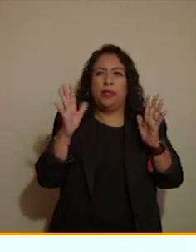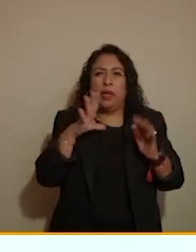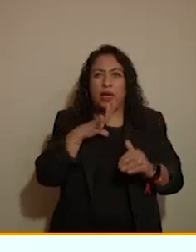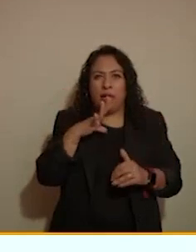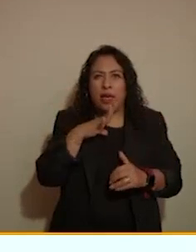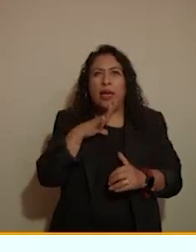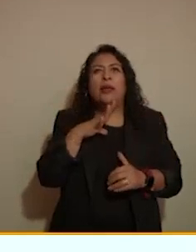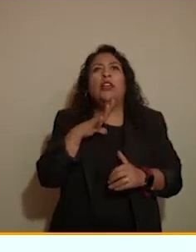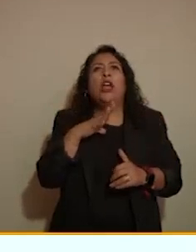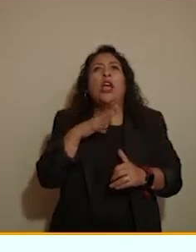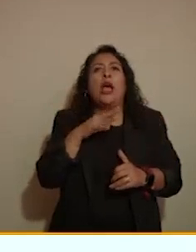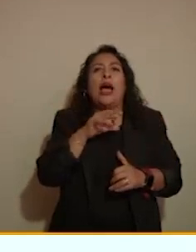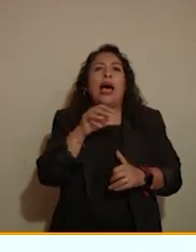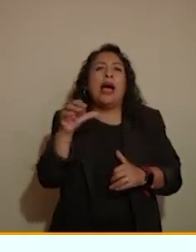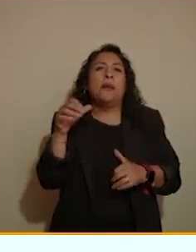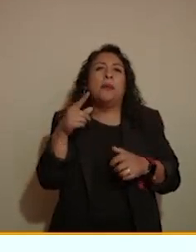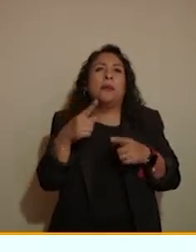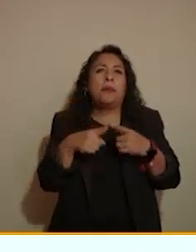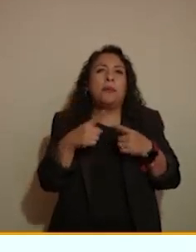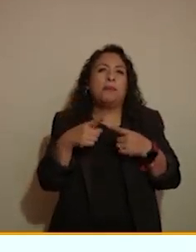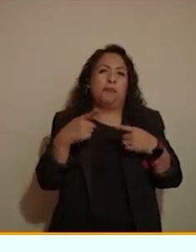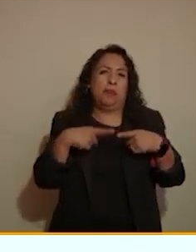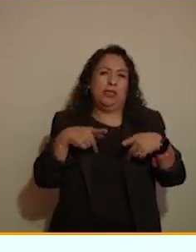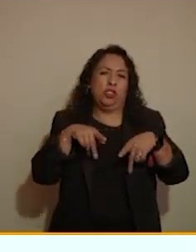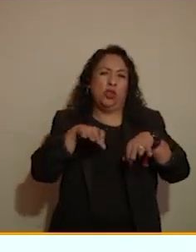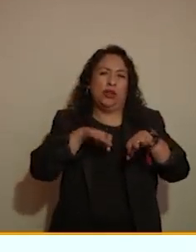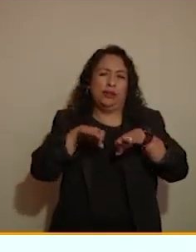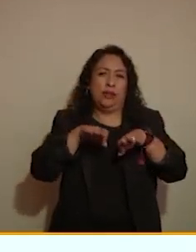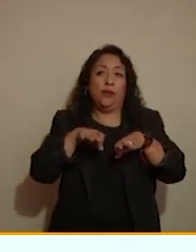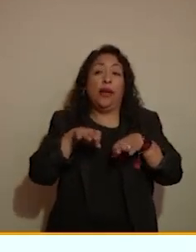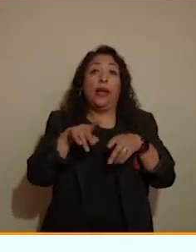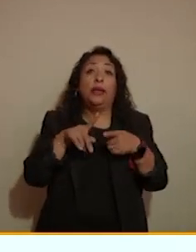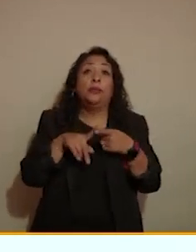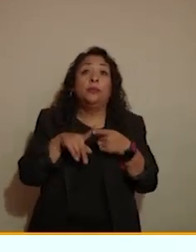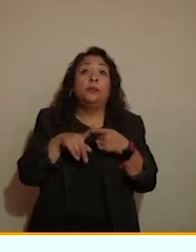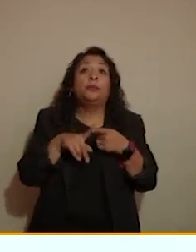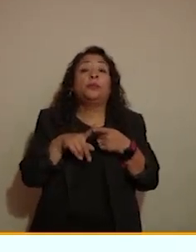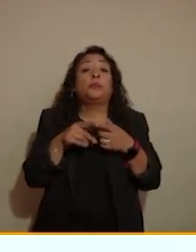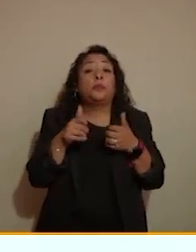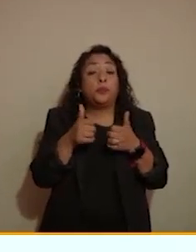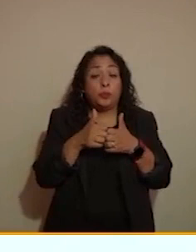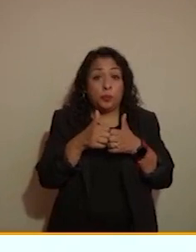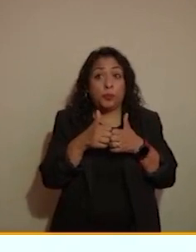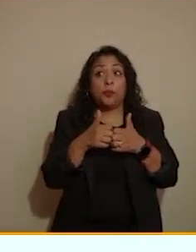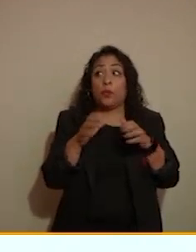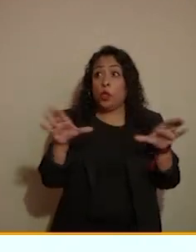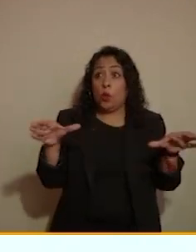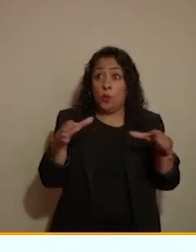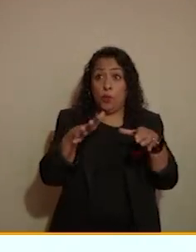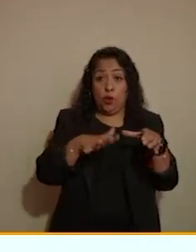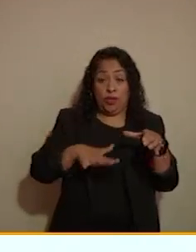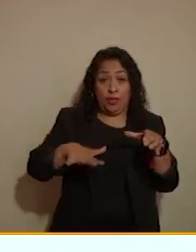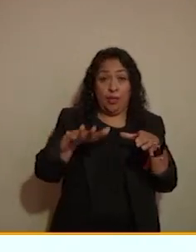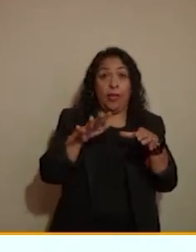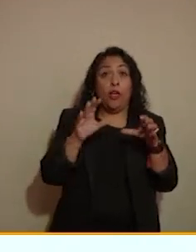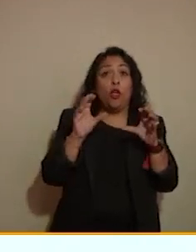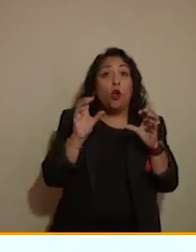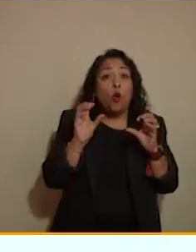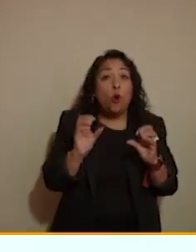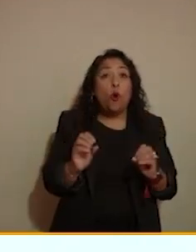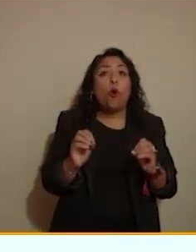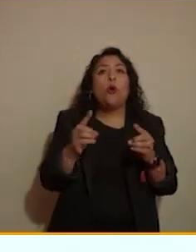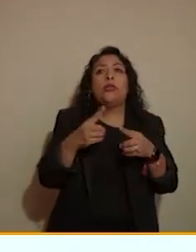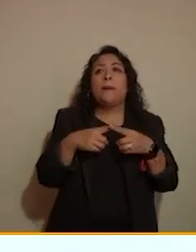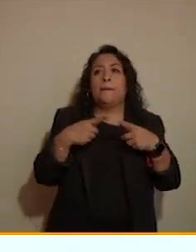con las y los empleados y empleadas, con la comunidad o